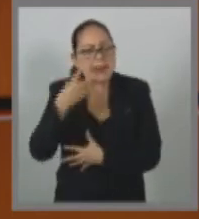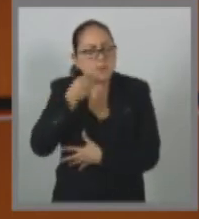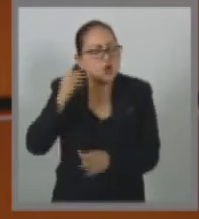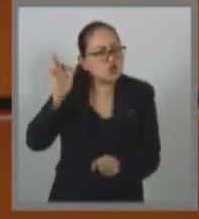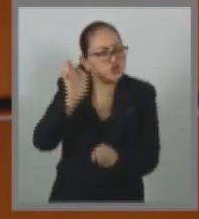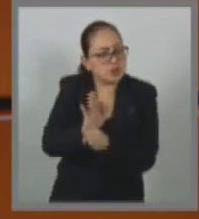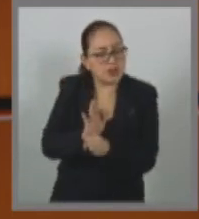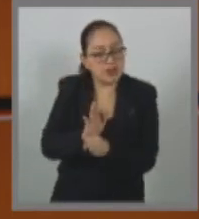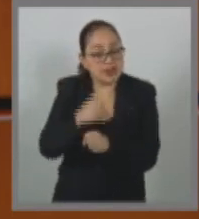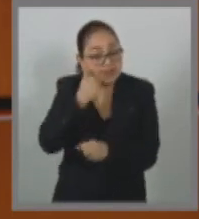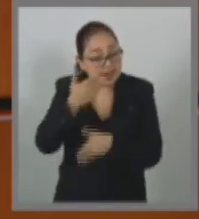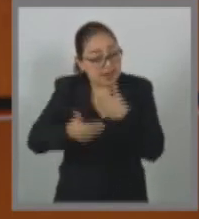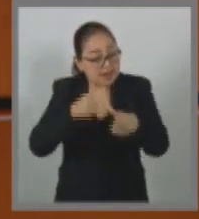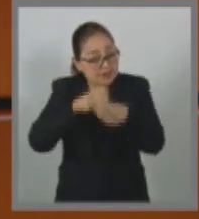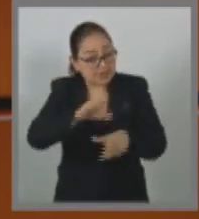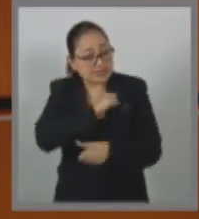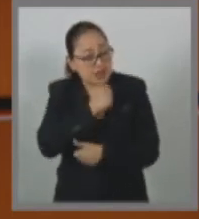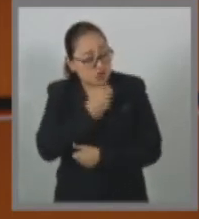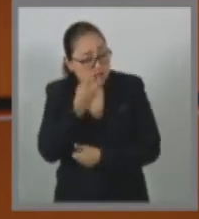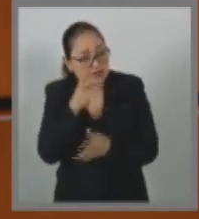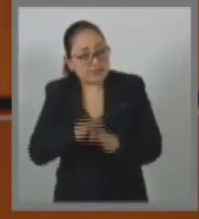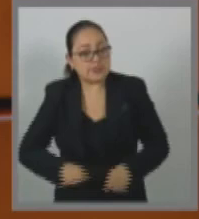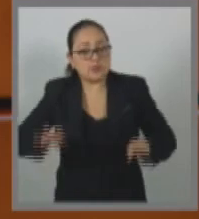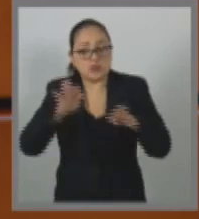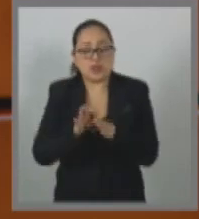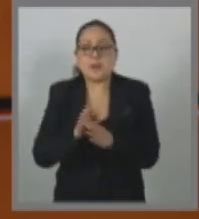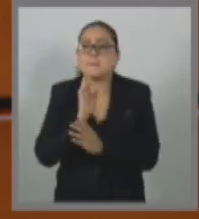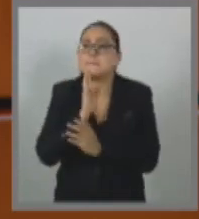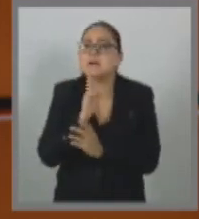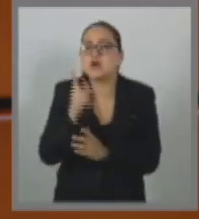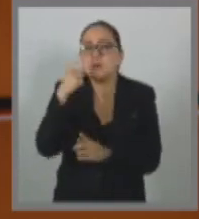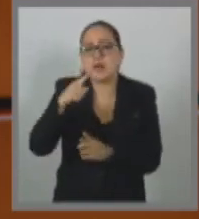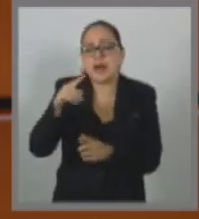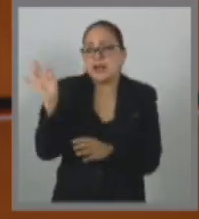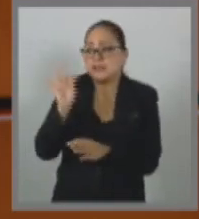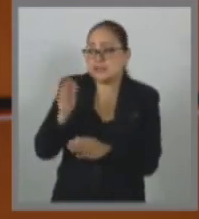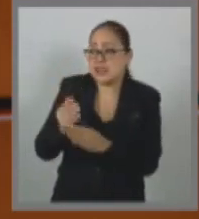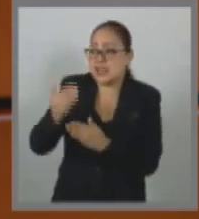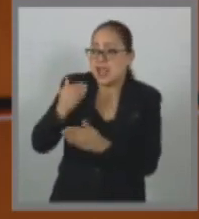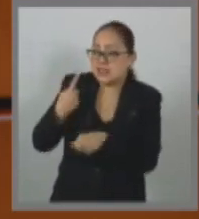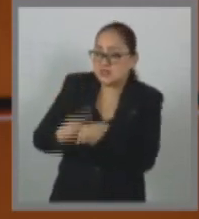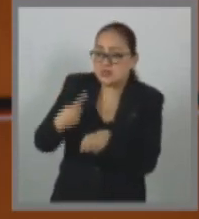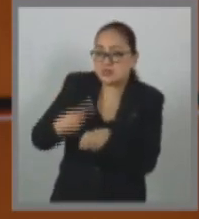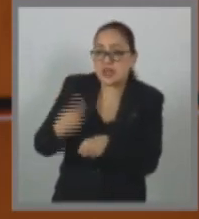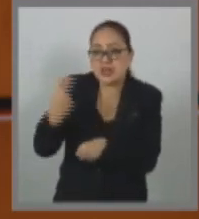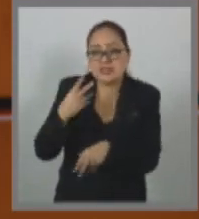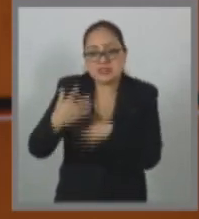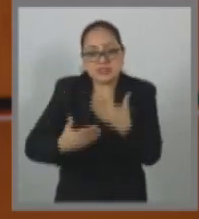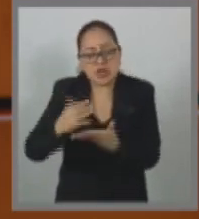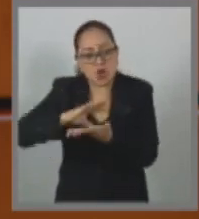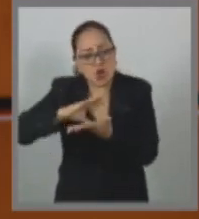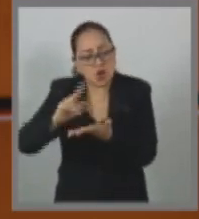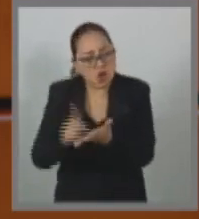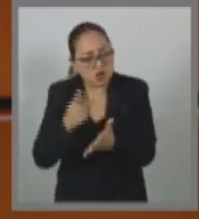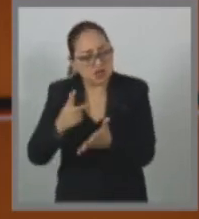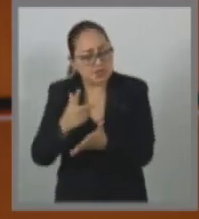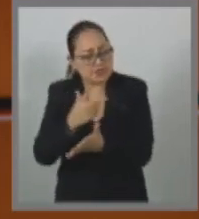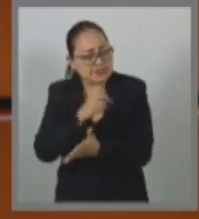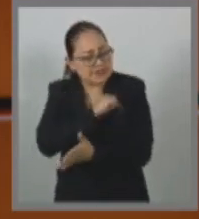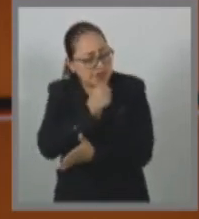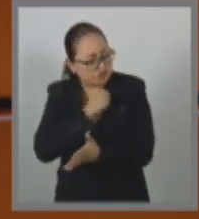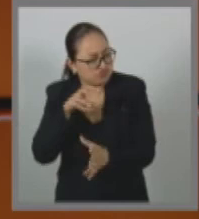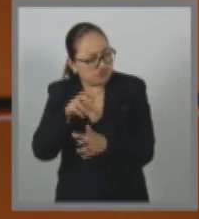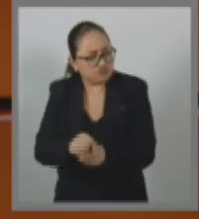tiene y quiere mantenerla, y aún más precioso para el que la perdió y necesita recuperarla.